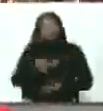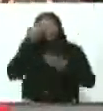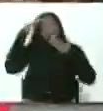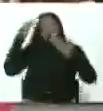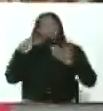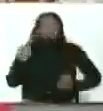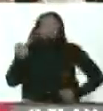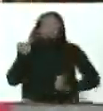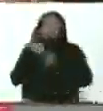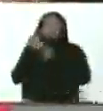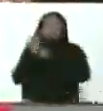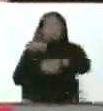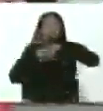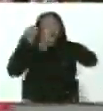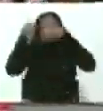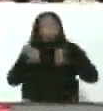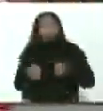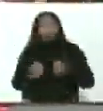solidario!